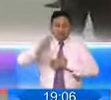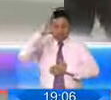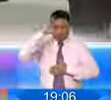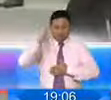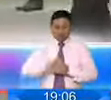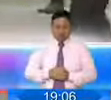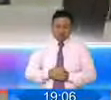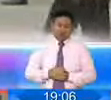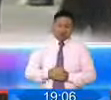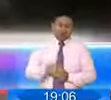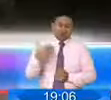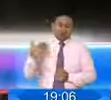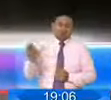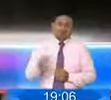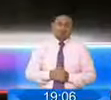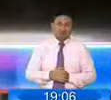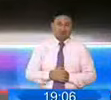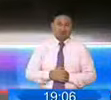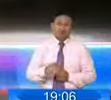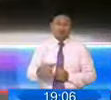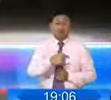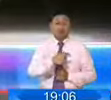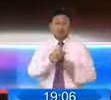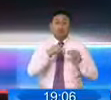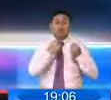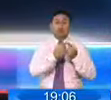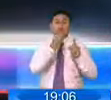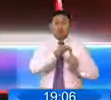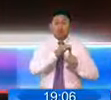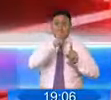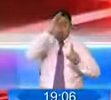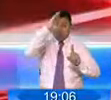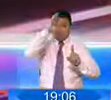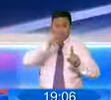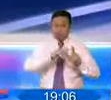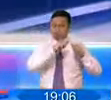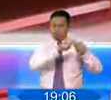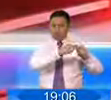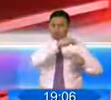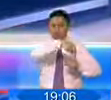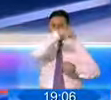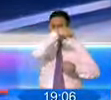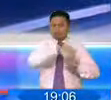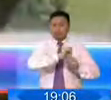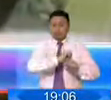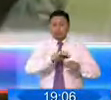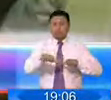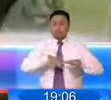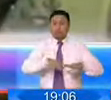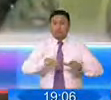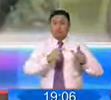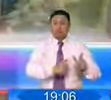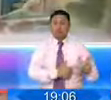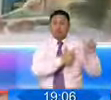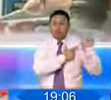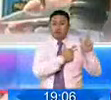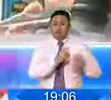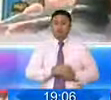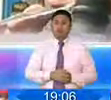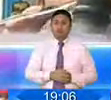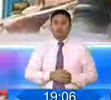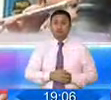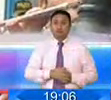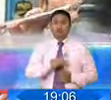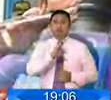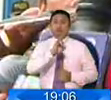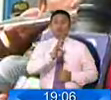Interior. Y asegura que las fuerzas especiales seguirán en la frontera norte, en coordinación con Defensa. 75